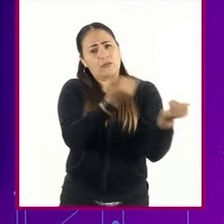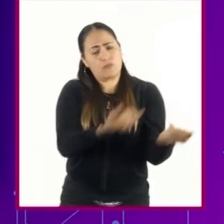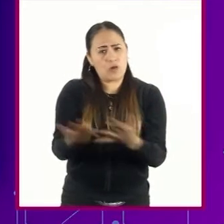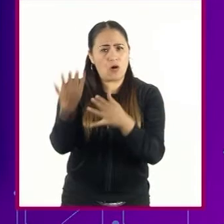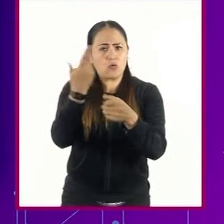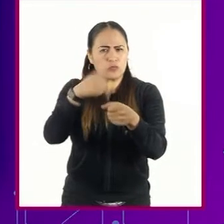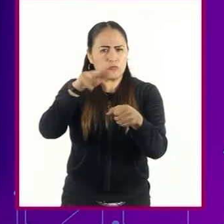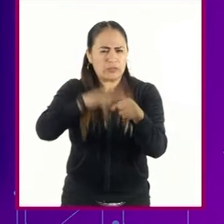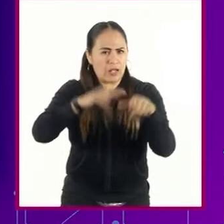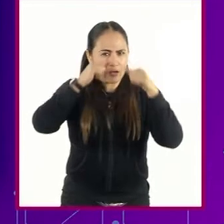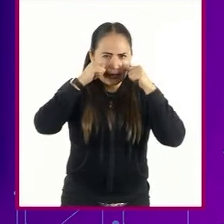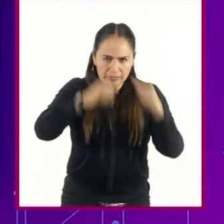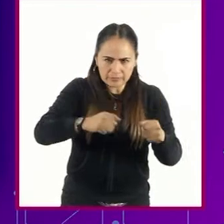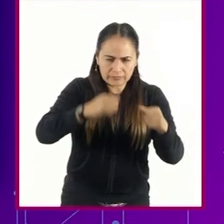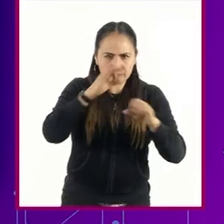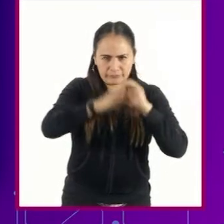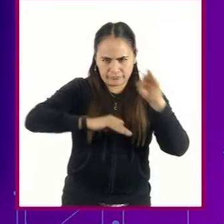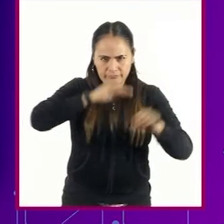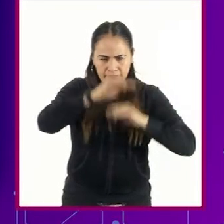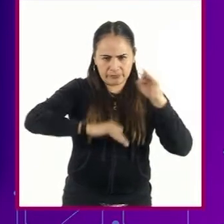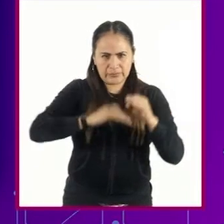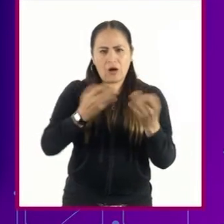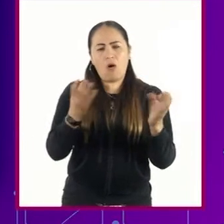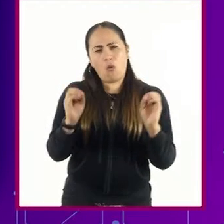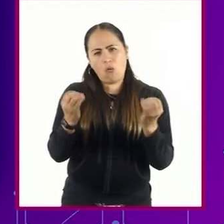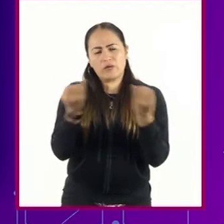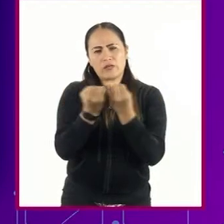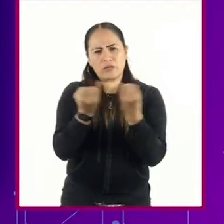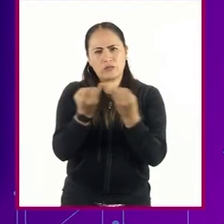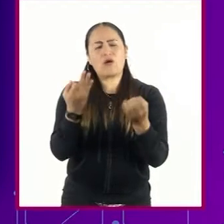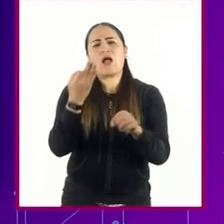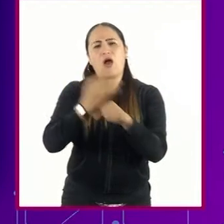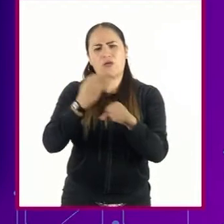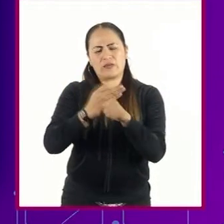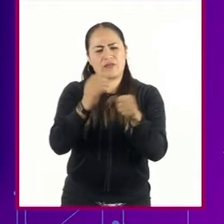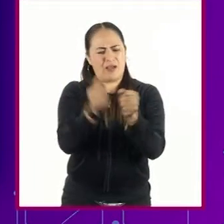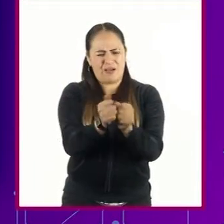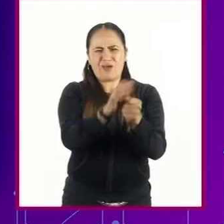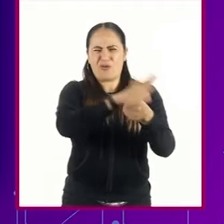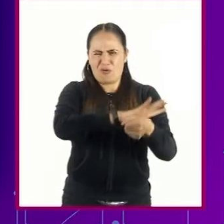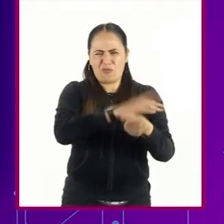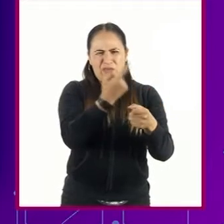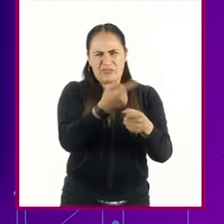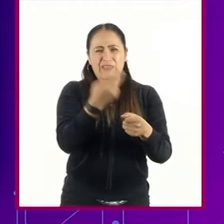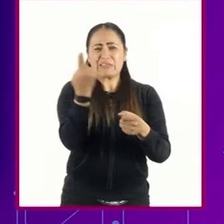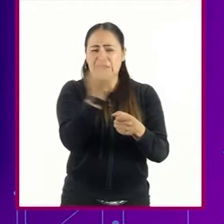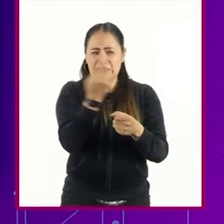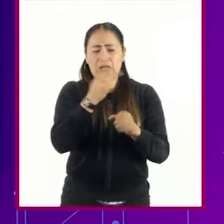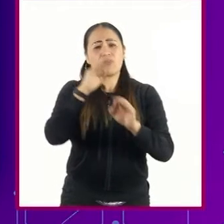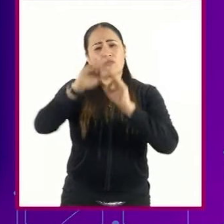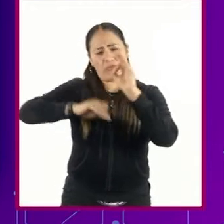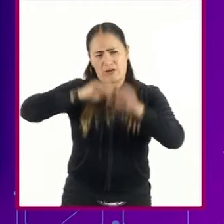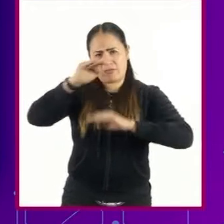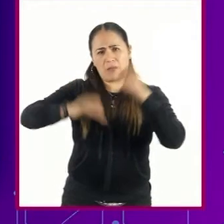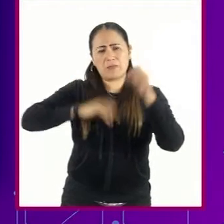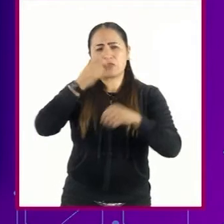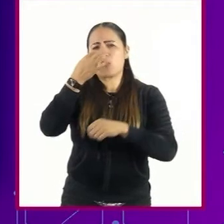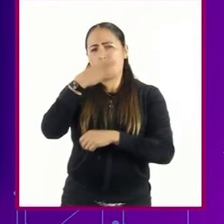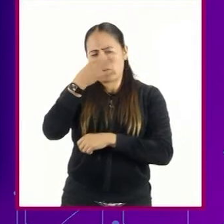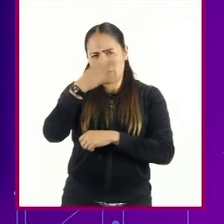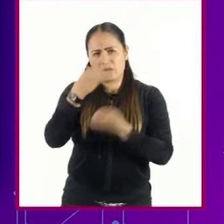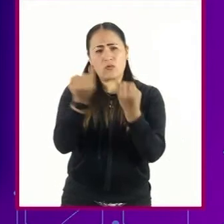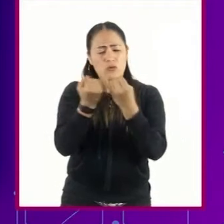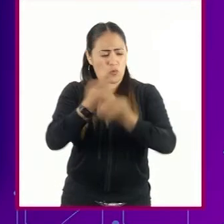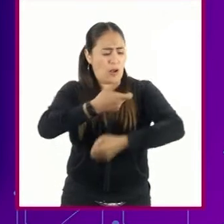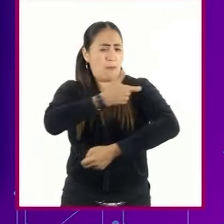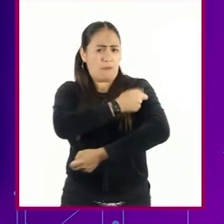caso que vivimos en la actualidad por la pandemia de coronavirus, tener acceso a un tratamiento médico y a una vacuna que